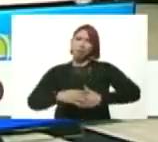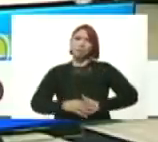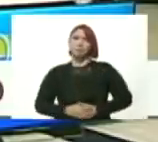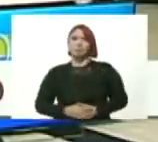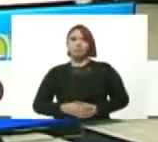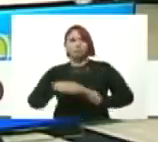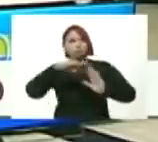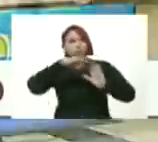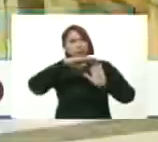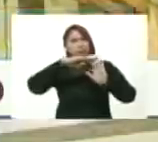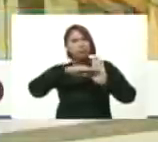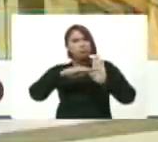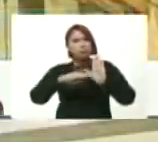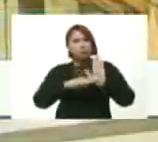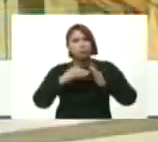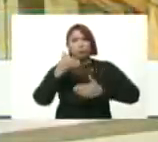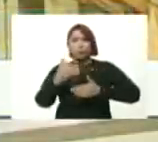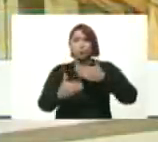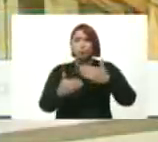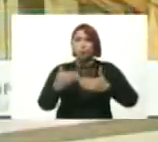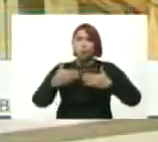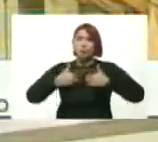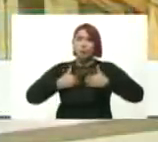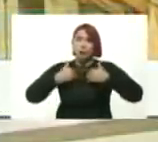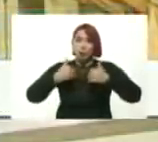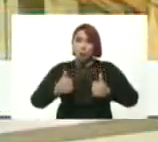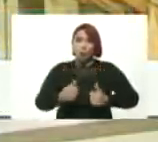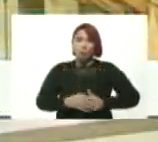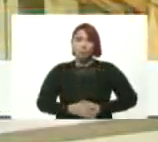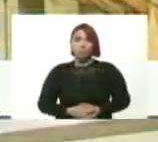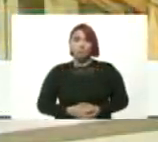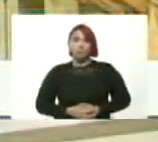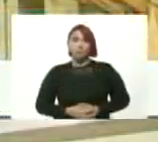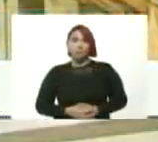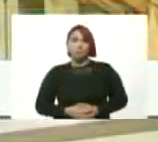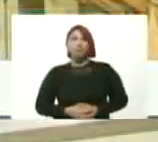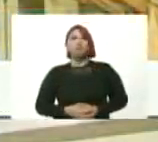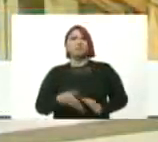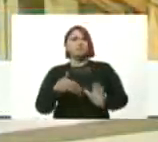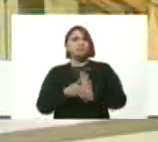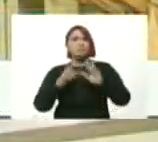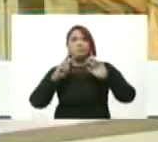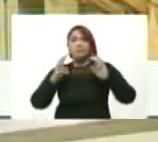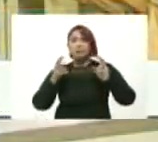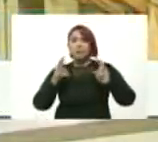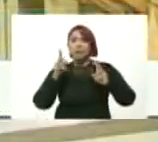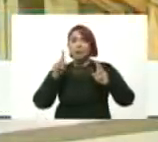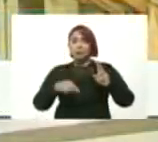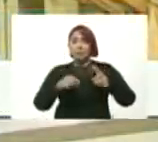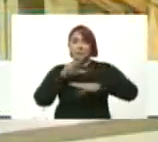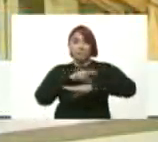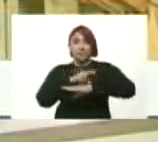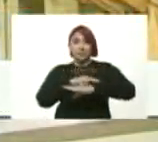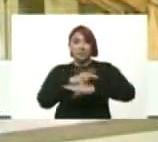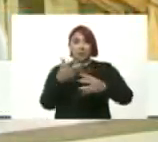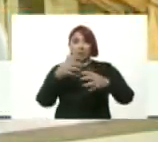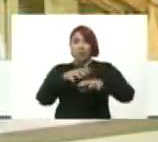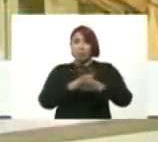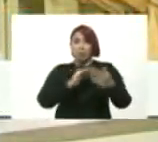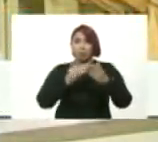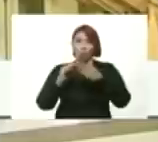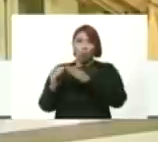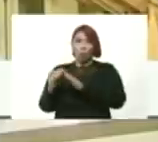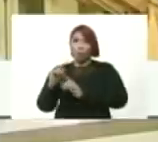priorizando la salud y las carreras en salud entre ellos la medicina integral comunitaria como